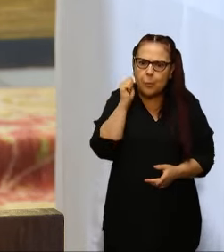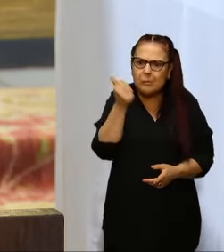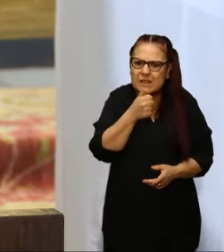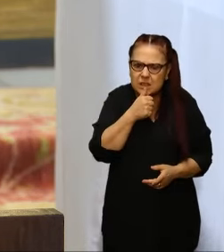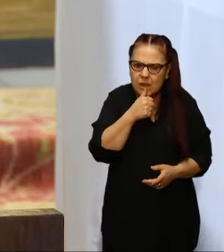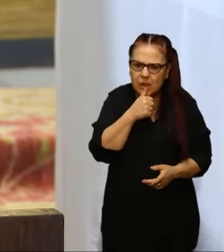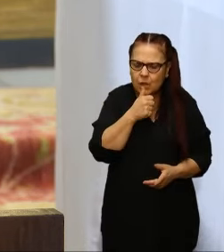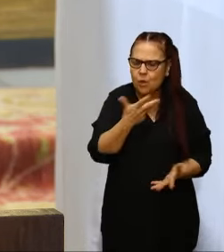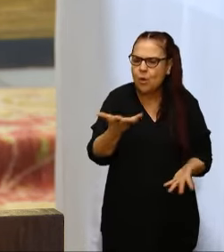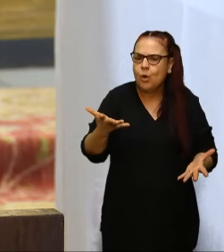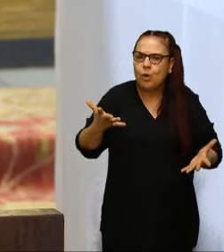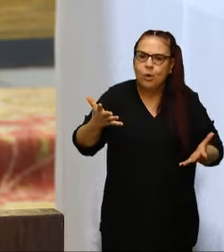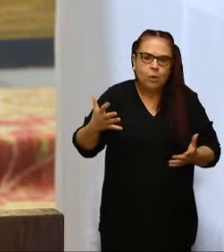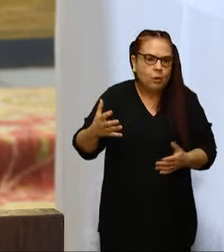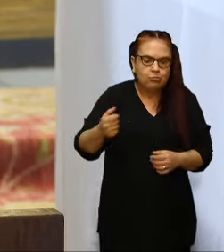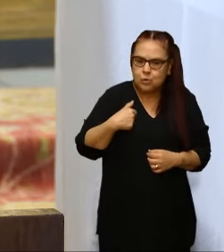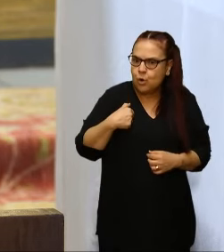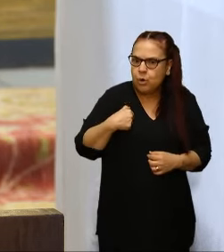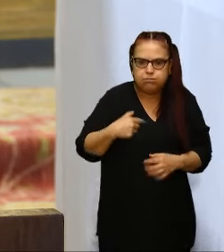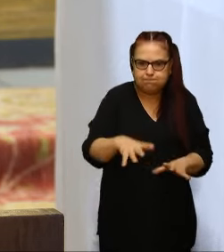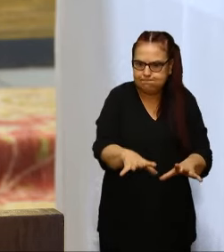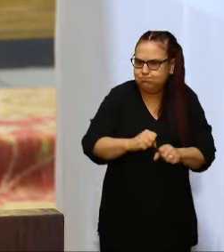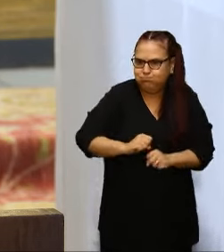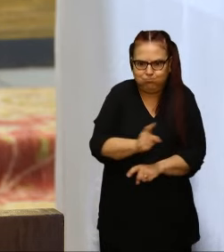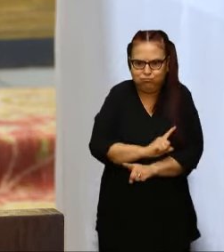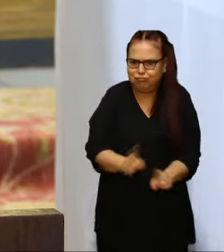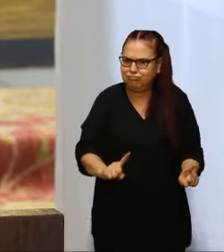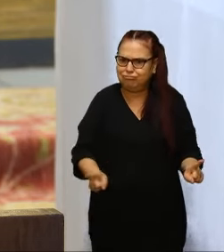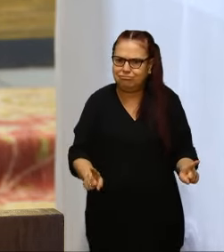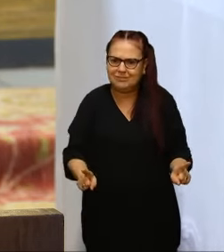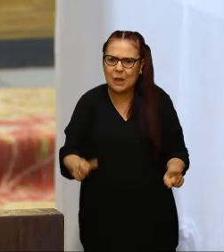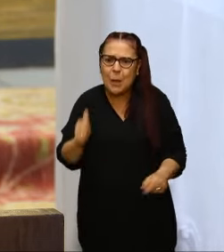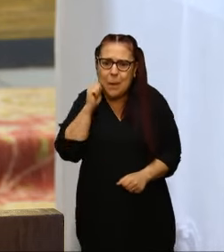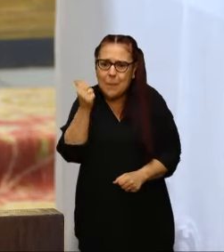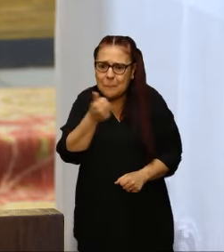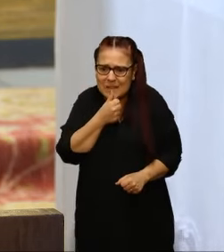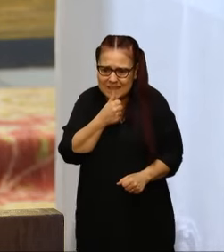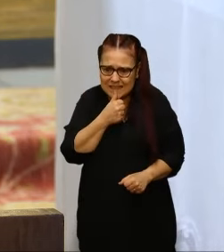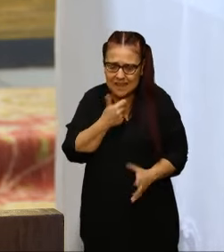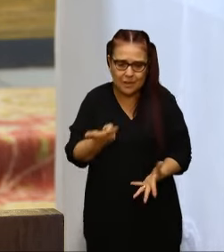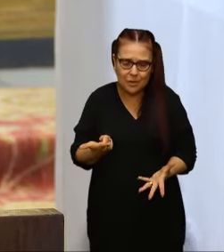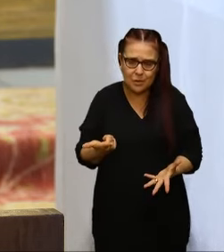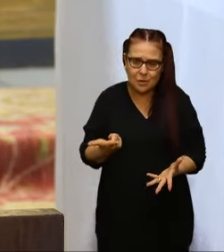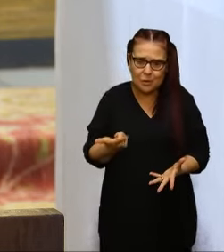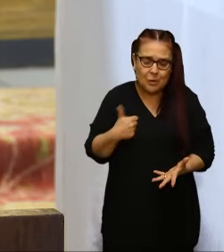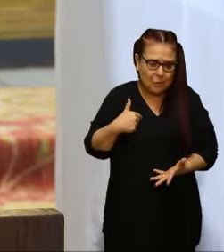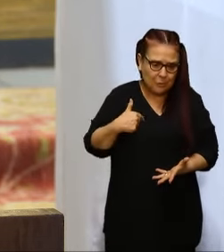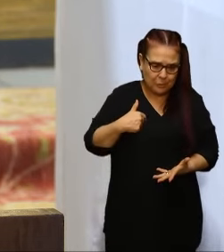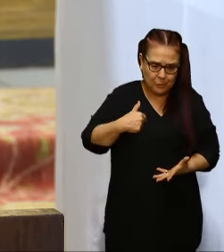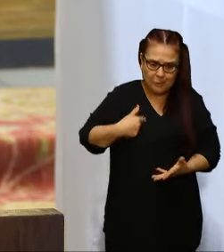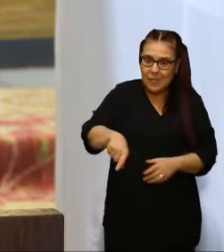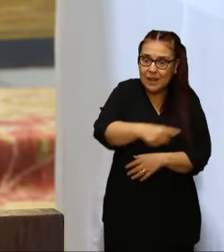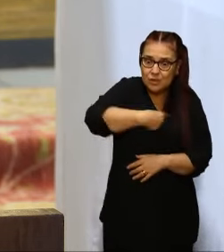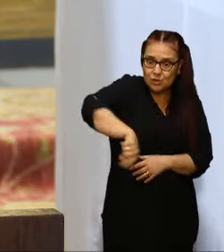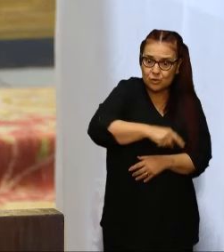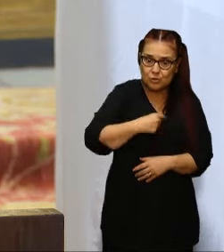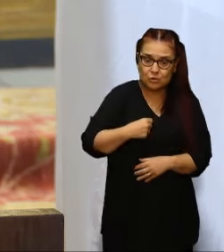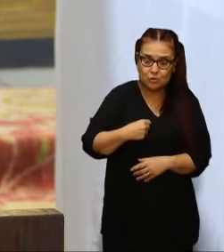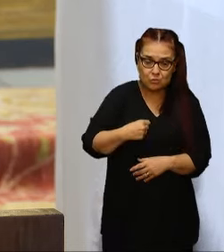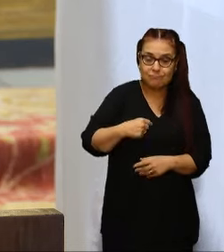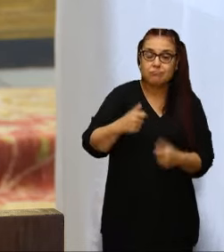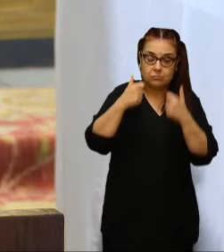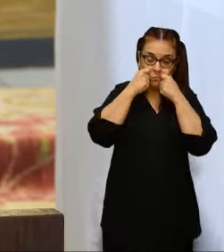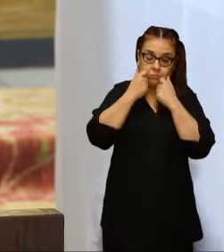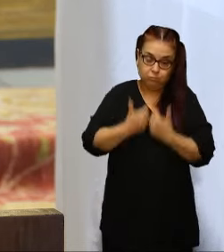nos supera, que no conseguimos ni siquiera imaginar. Es un misterio que casi instintivamente suscita en nosotros, porque somos